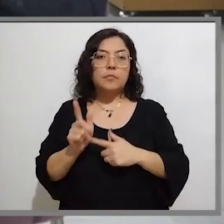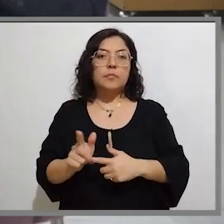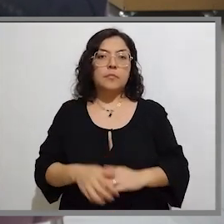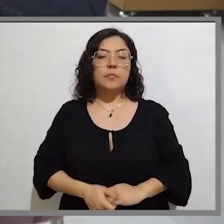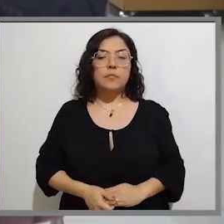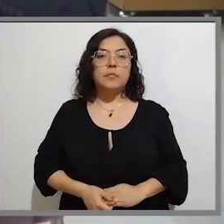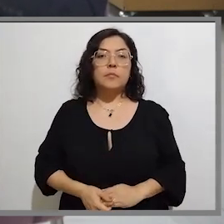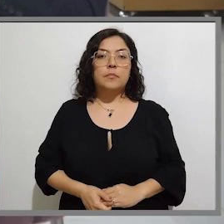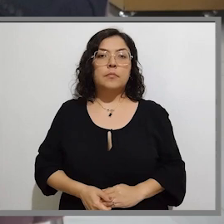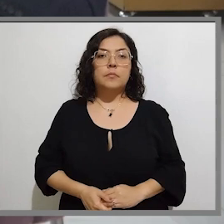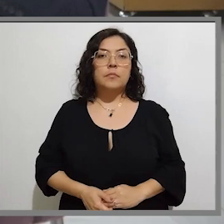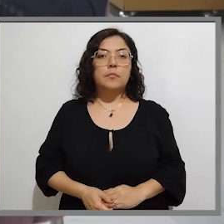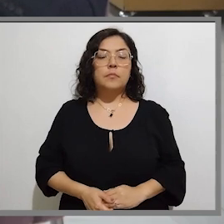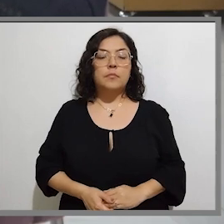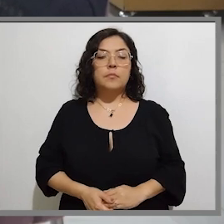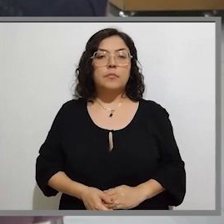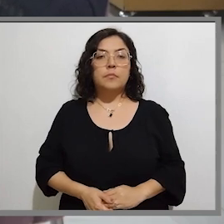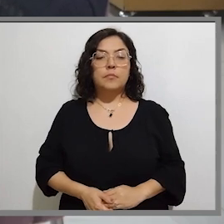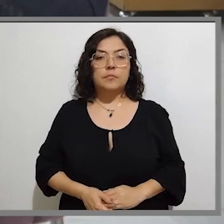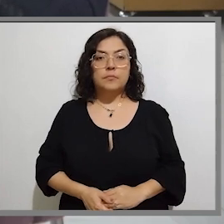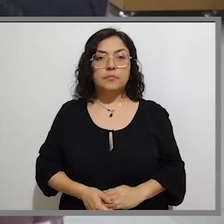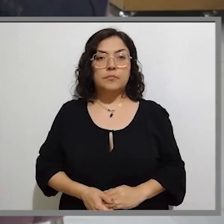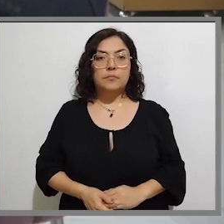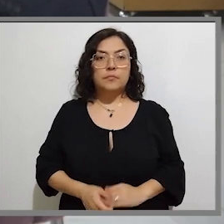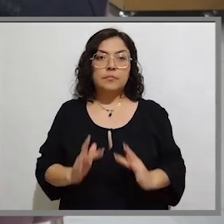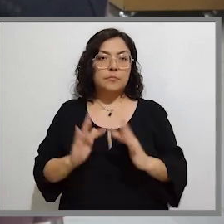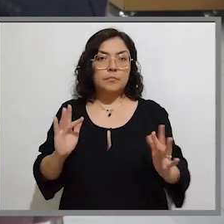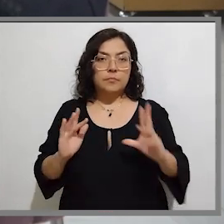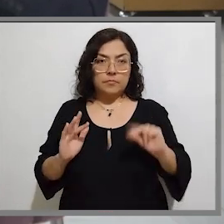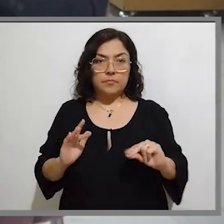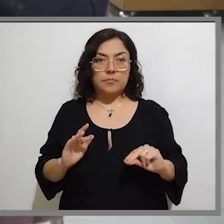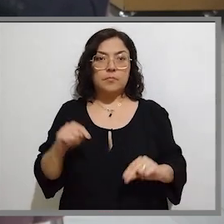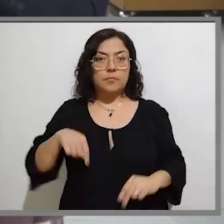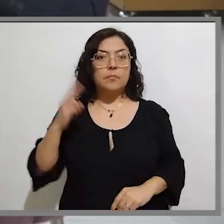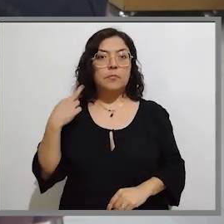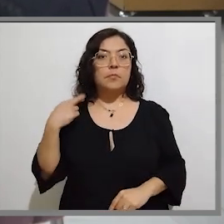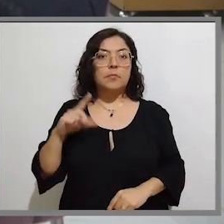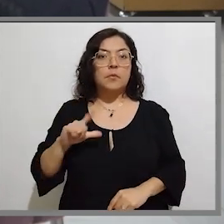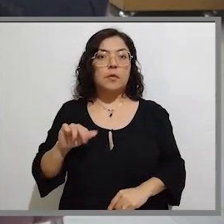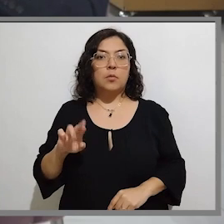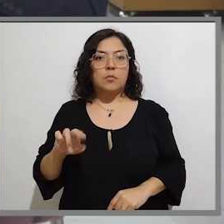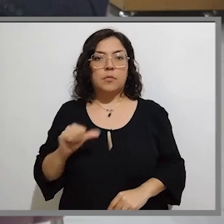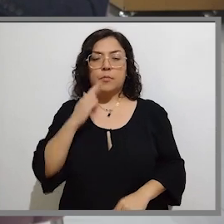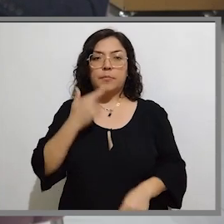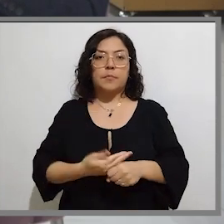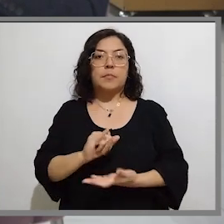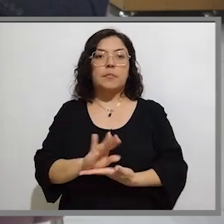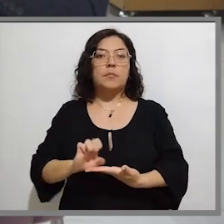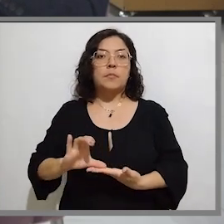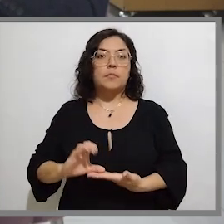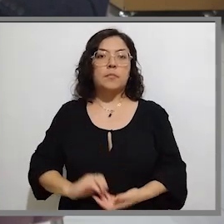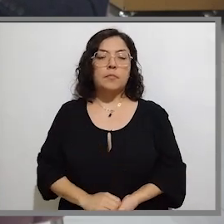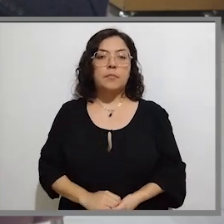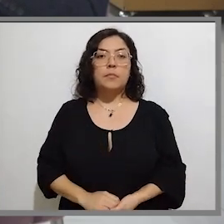platicando de la obra editorial del Instituto Electoral de Coahuila. No se vayan, estamos en su programa La Urna, programa de